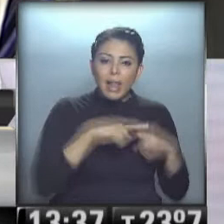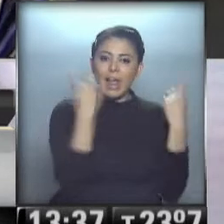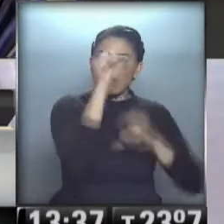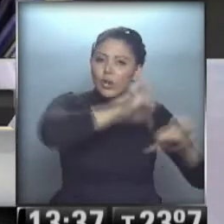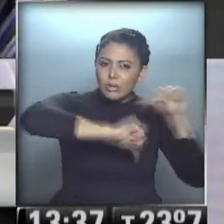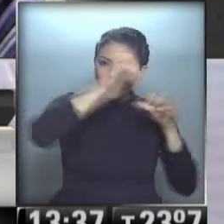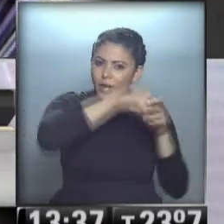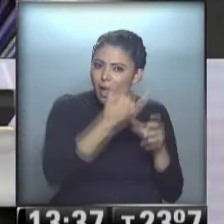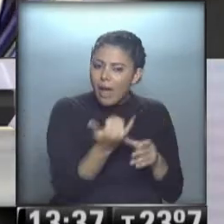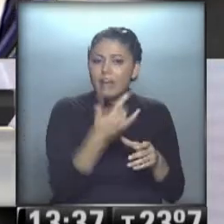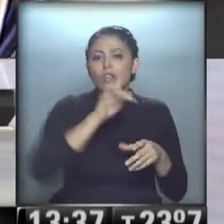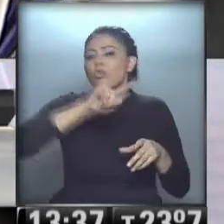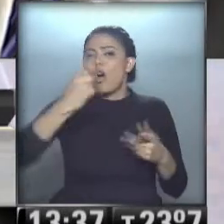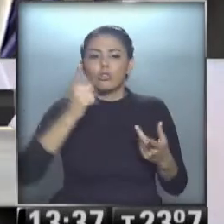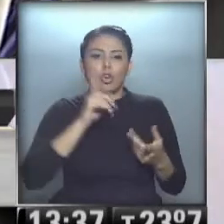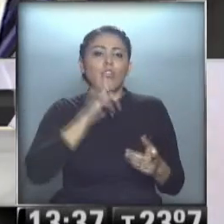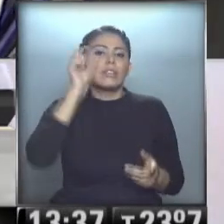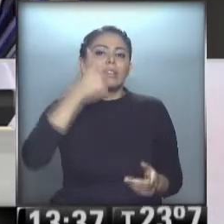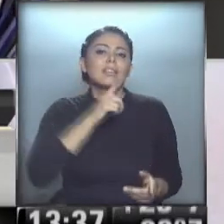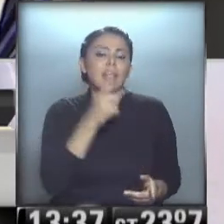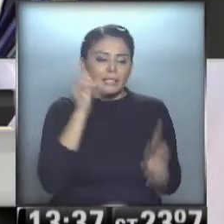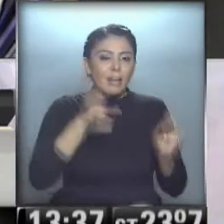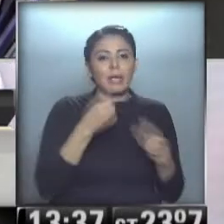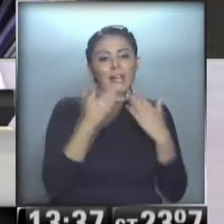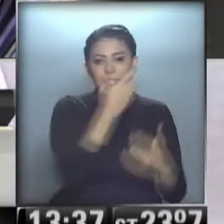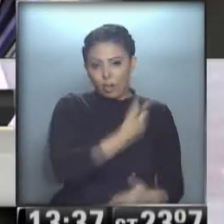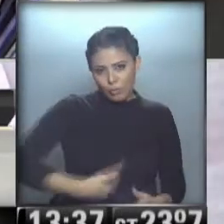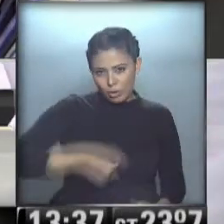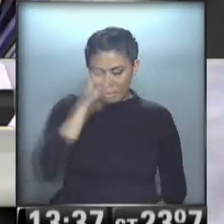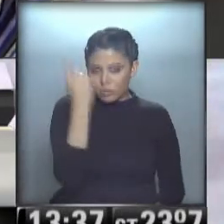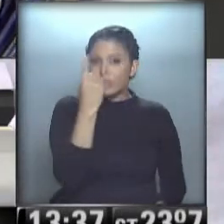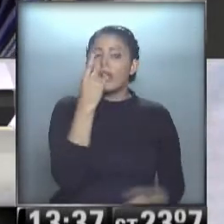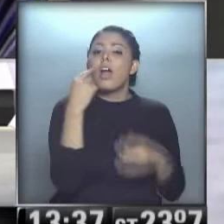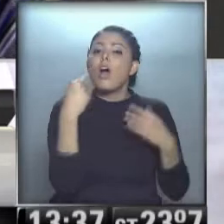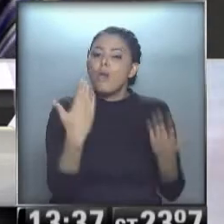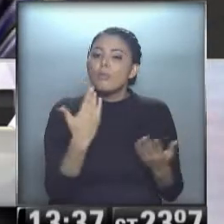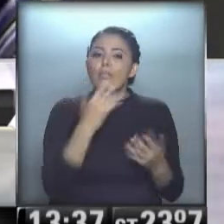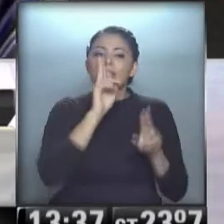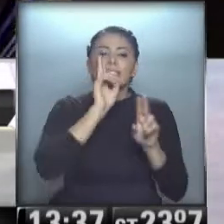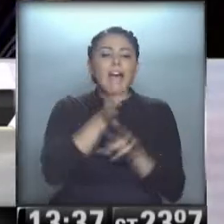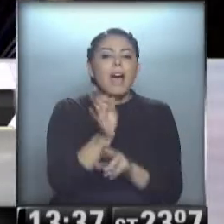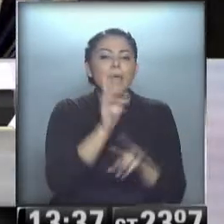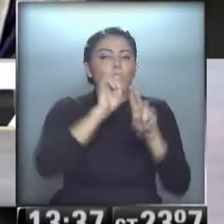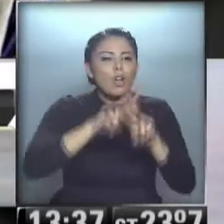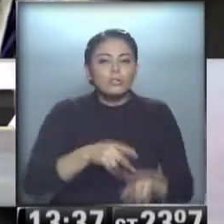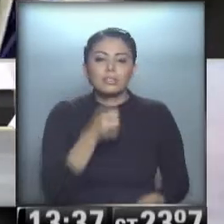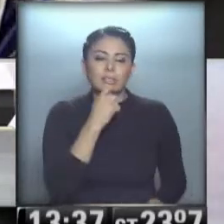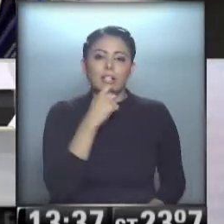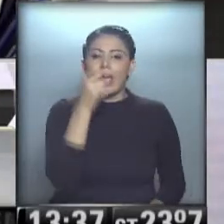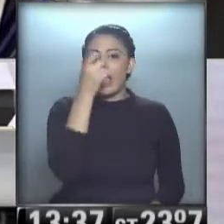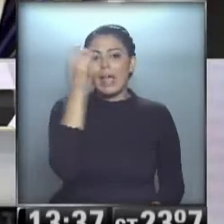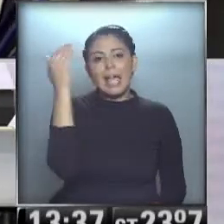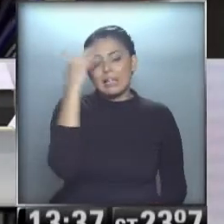funcionan con otro tipo de test también provistos por nación para poder hacer un testeo que no en 15